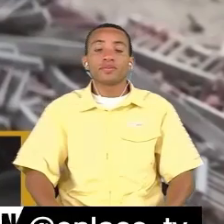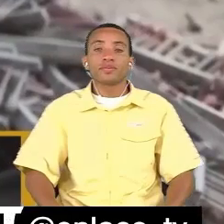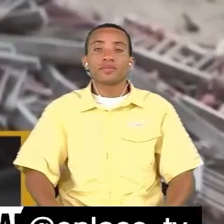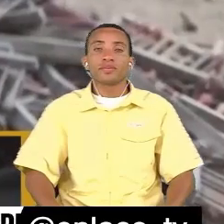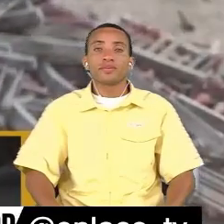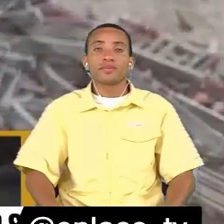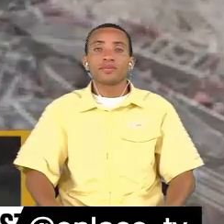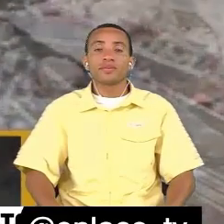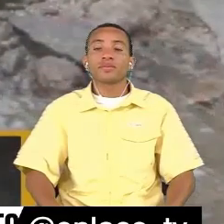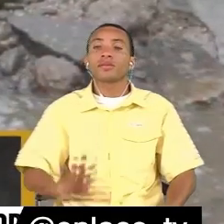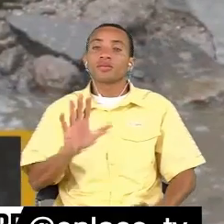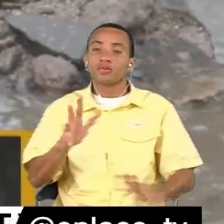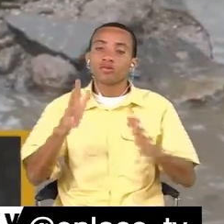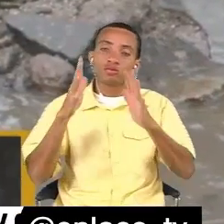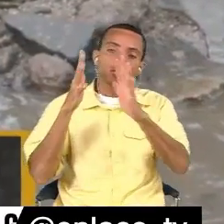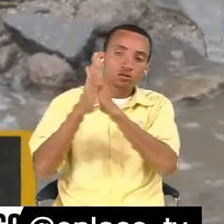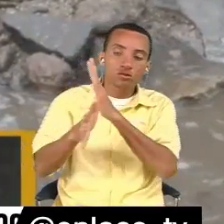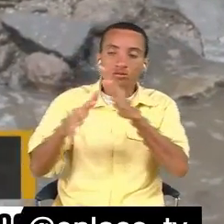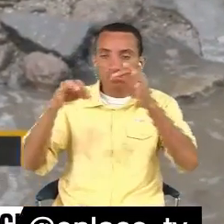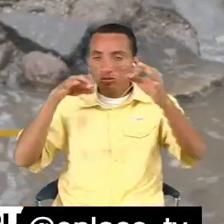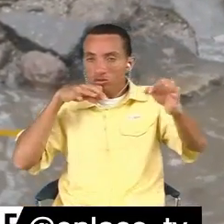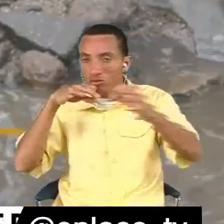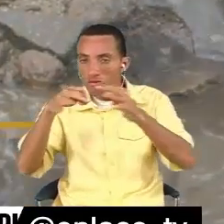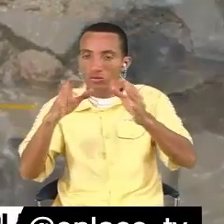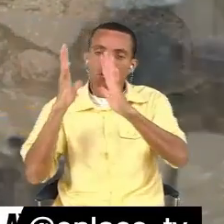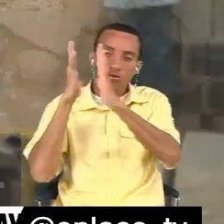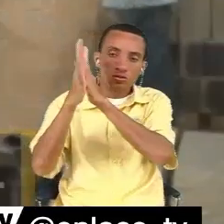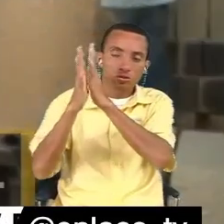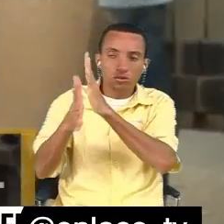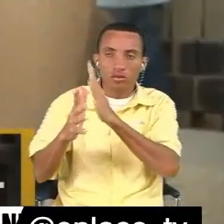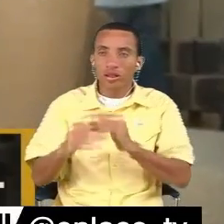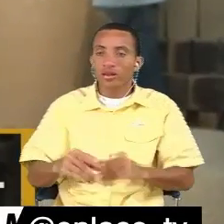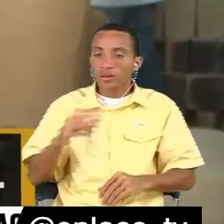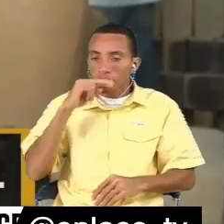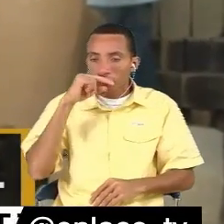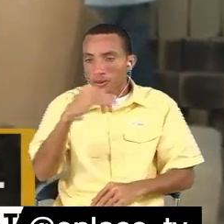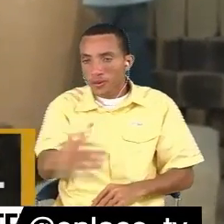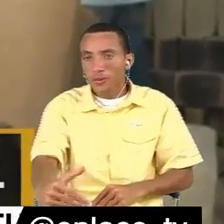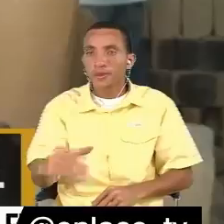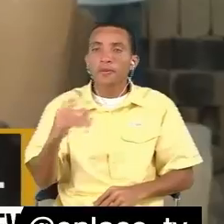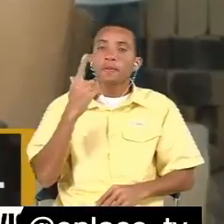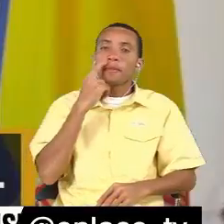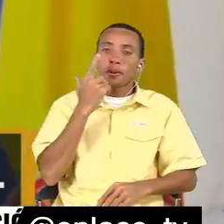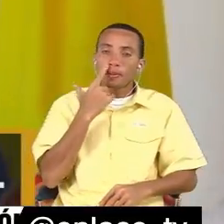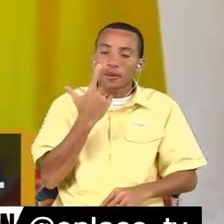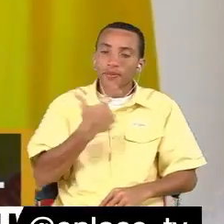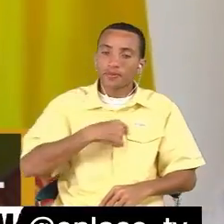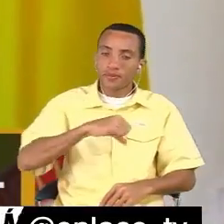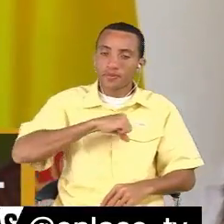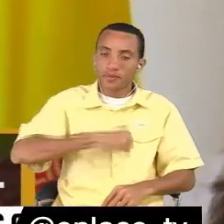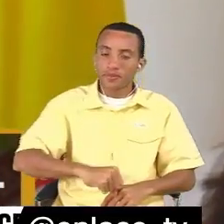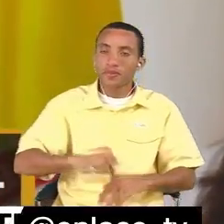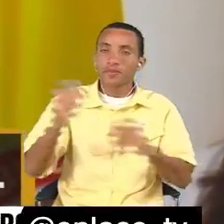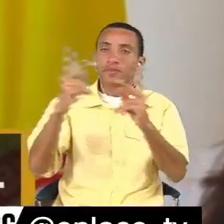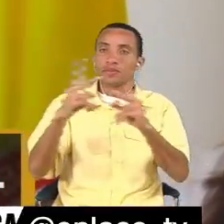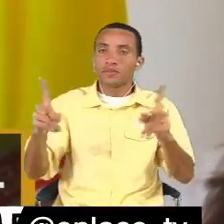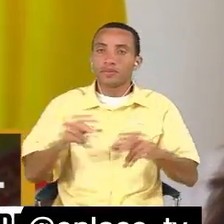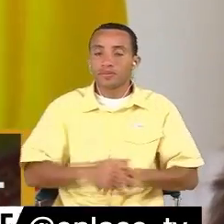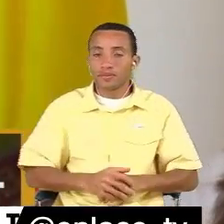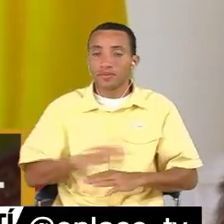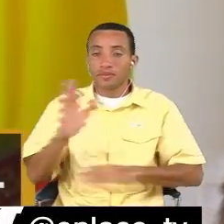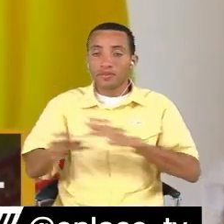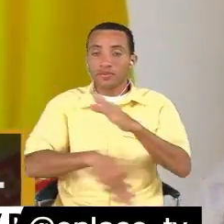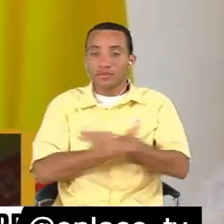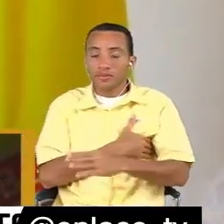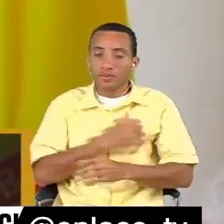se sensibilizará tanto a niños como a padres sobre la importancia del respeto de los derechos de los menores. El Ministerio del Trabajo, en